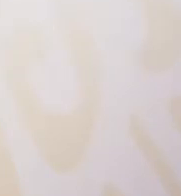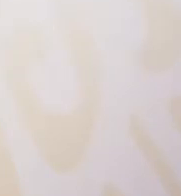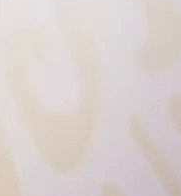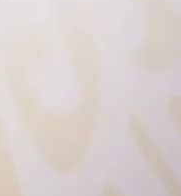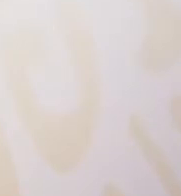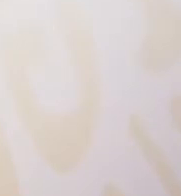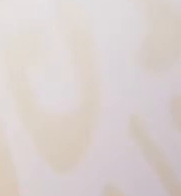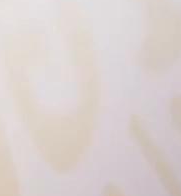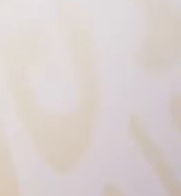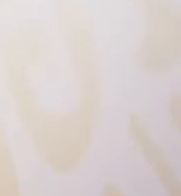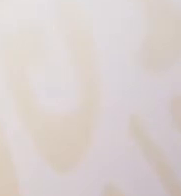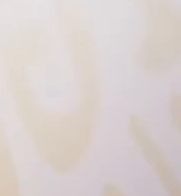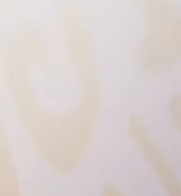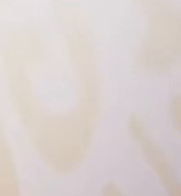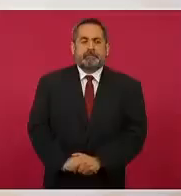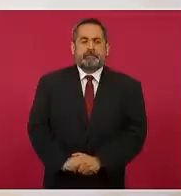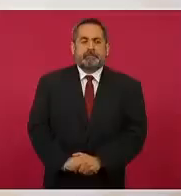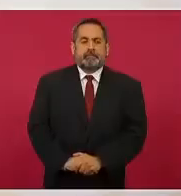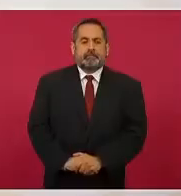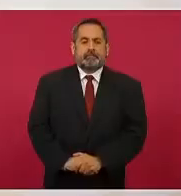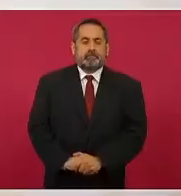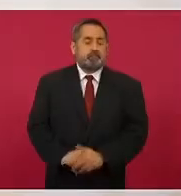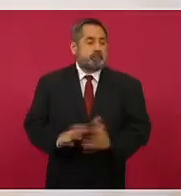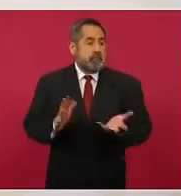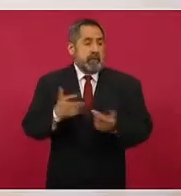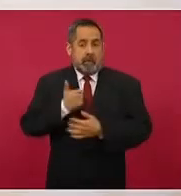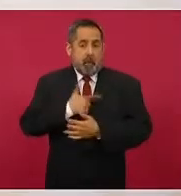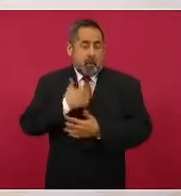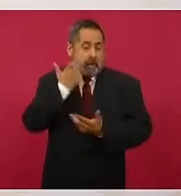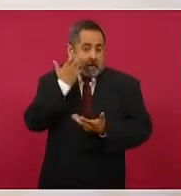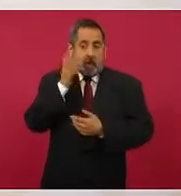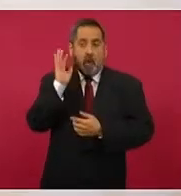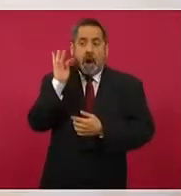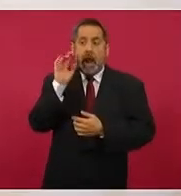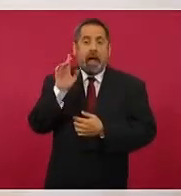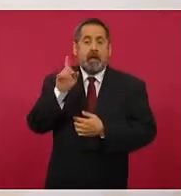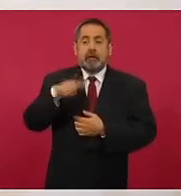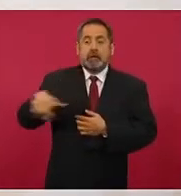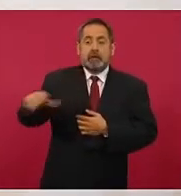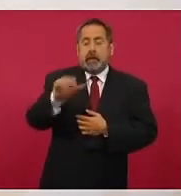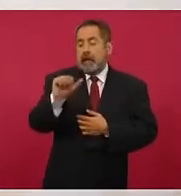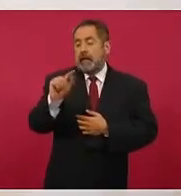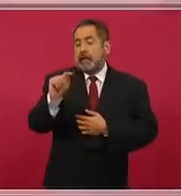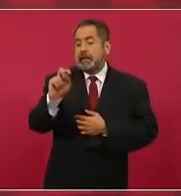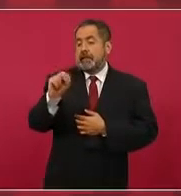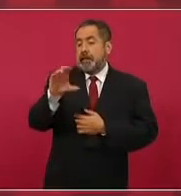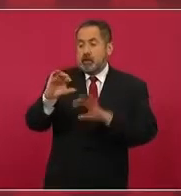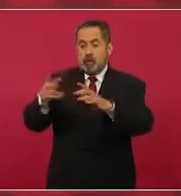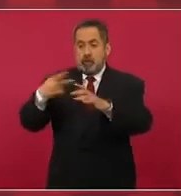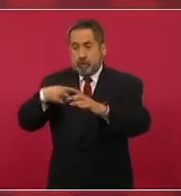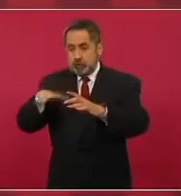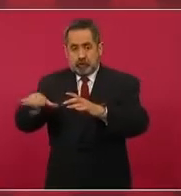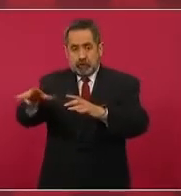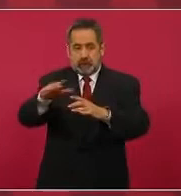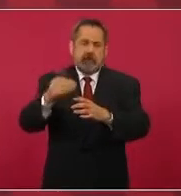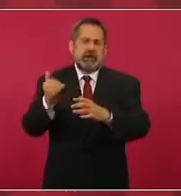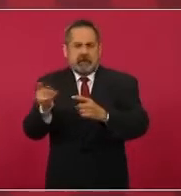toda la gente de Atenco y de todos los pueblos pues nos den su